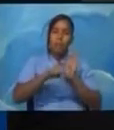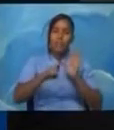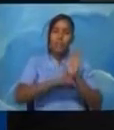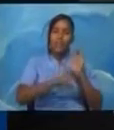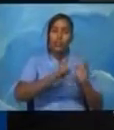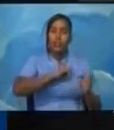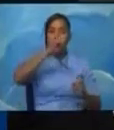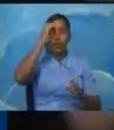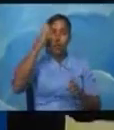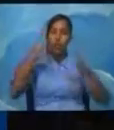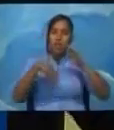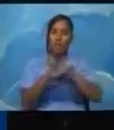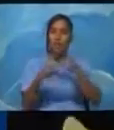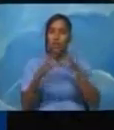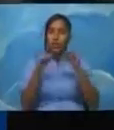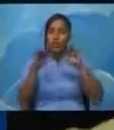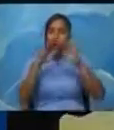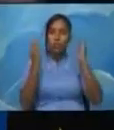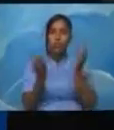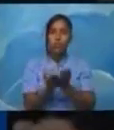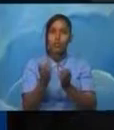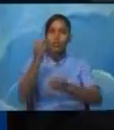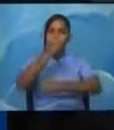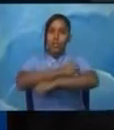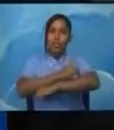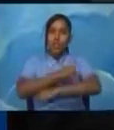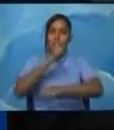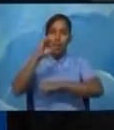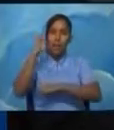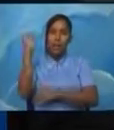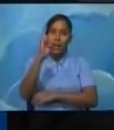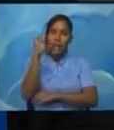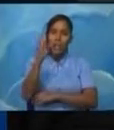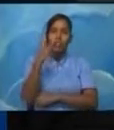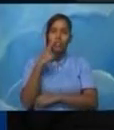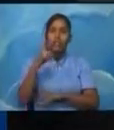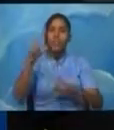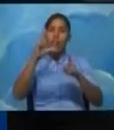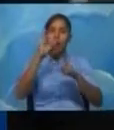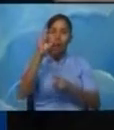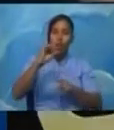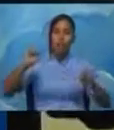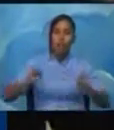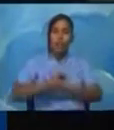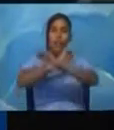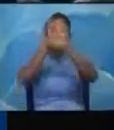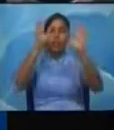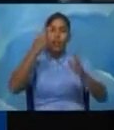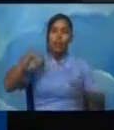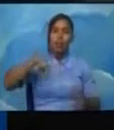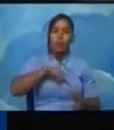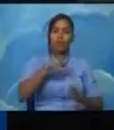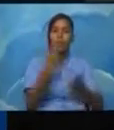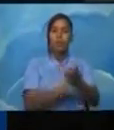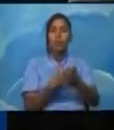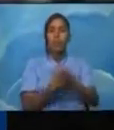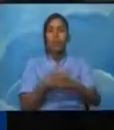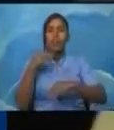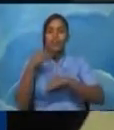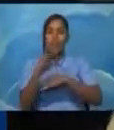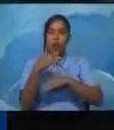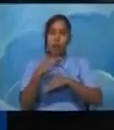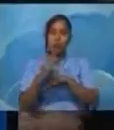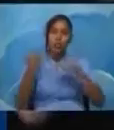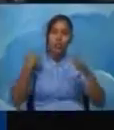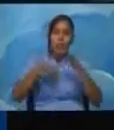por todo el mundo y predicar el evangelio. Y eso es lo que estamos haciendo en estos matutinos, desde las 8 de la mañana, y nuestro hermano Puerta dice, que pronto nos vamos